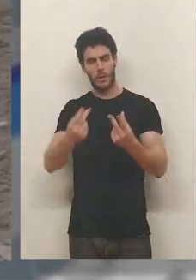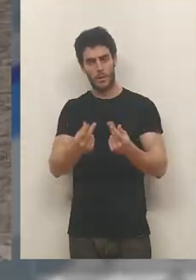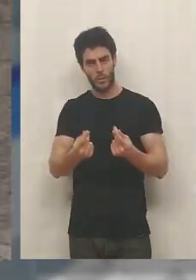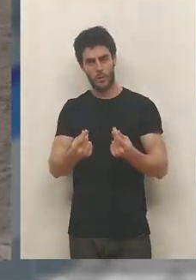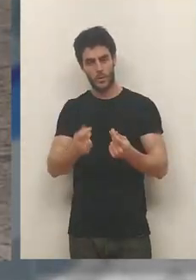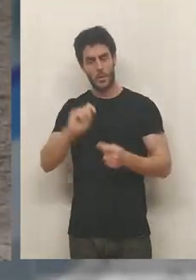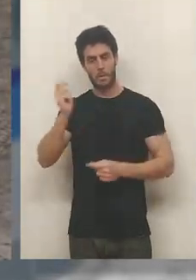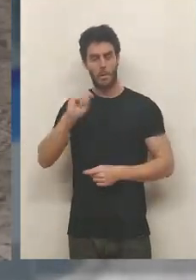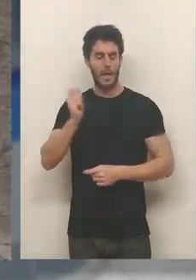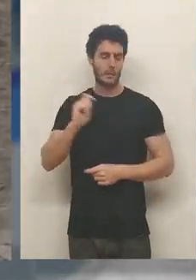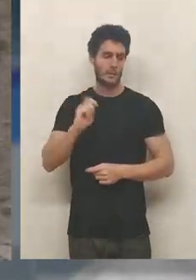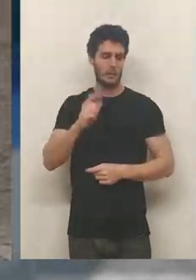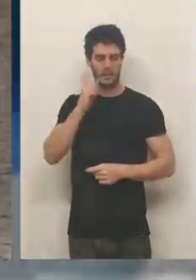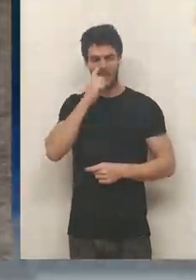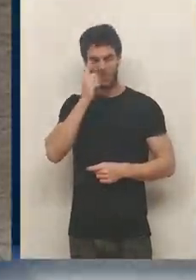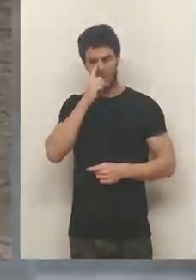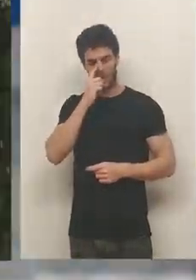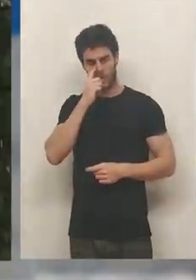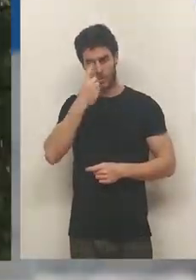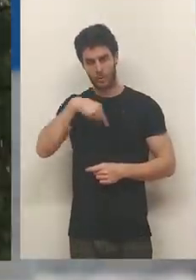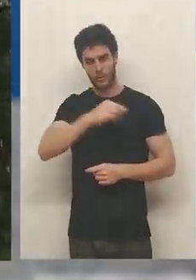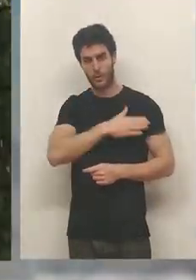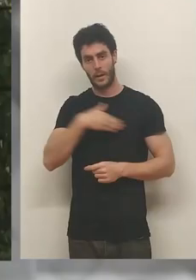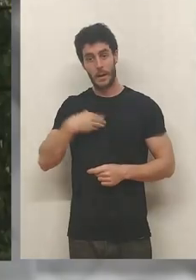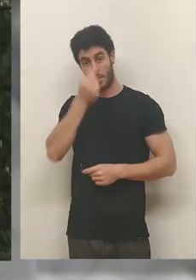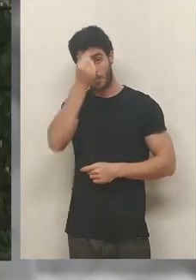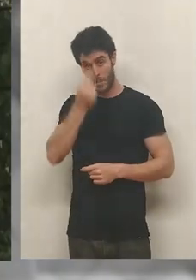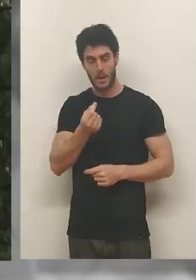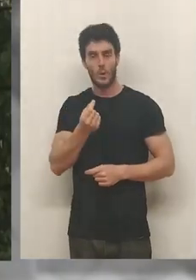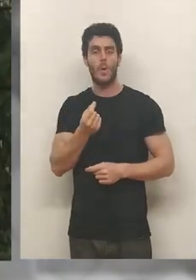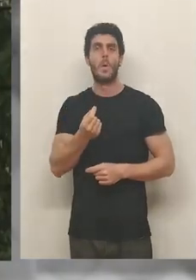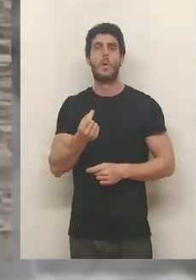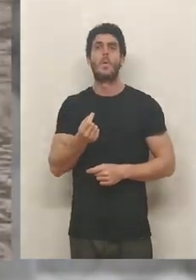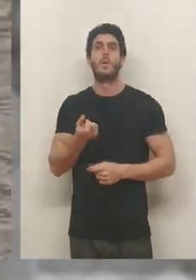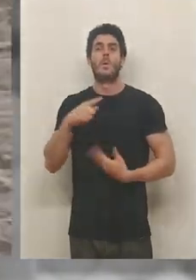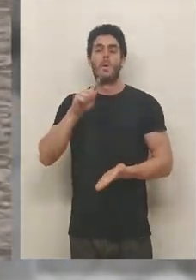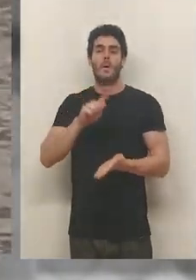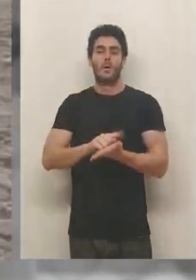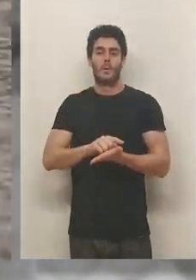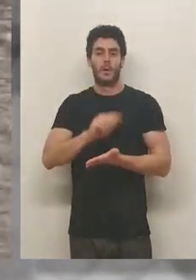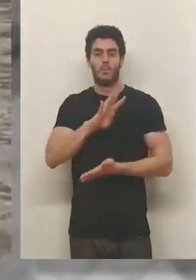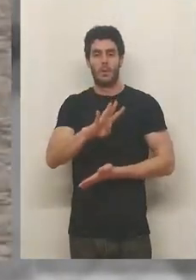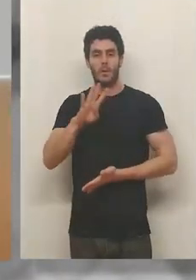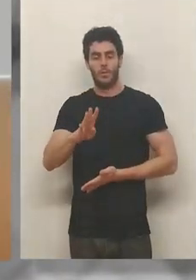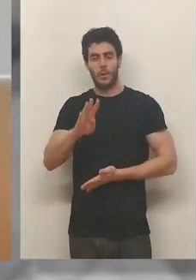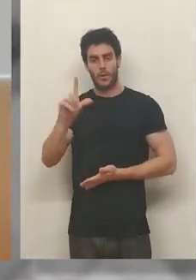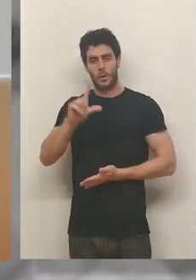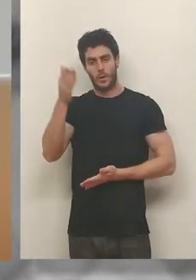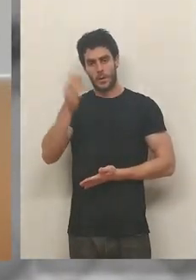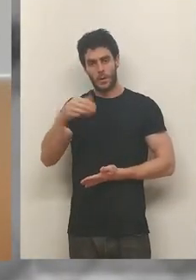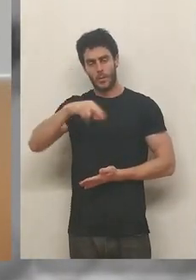precipitación para Logroño, en el mes de junio esperamos que haya al menos, pues otra vez